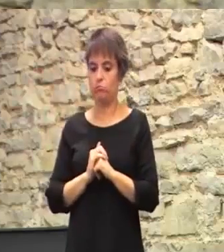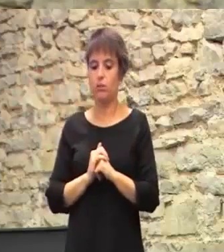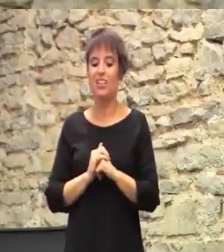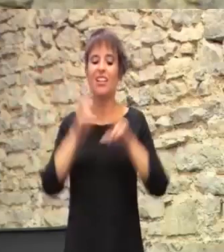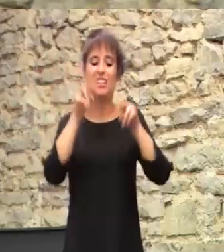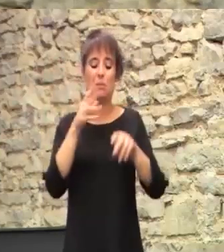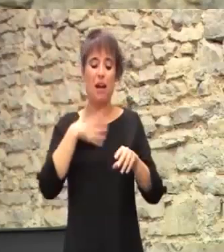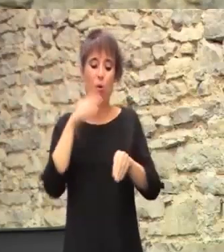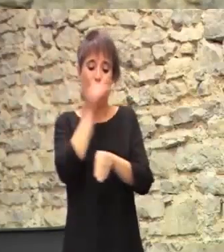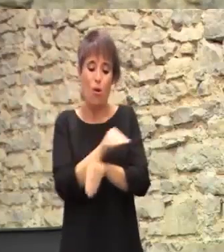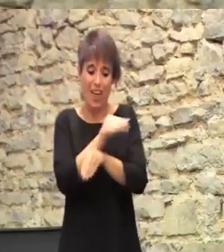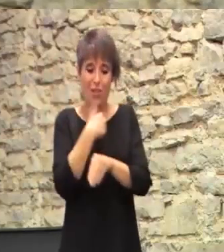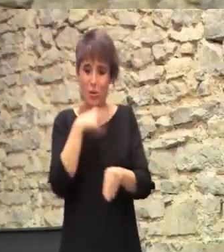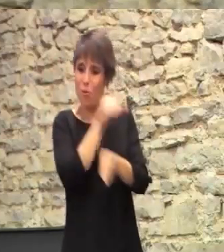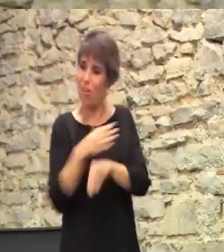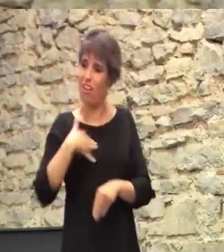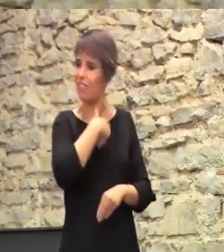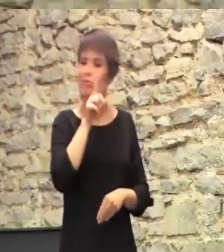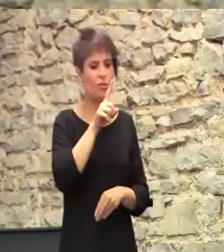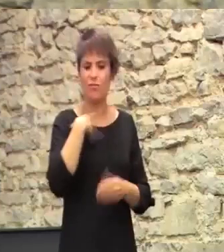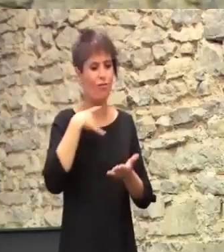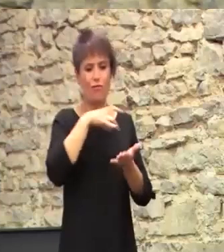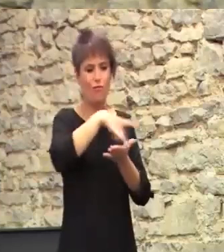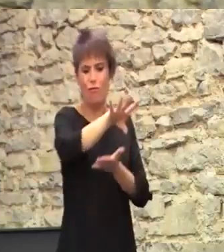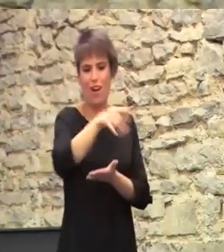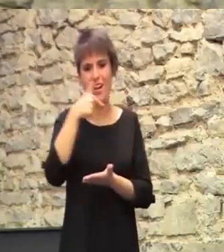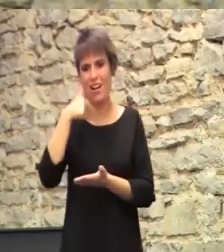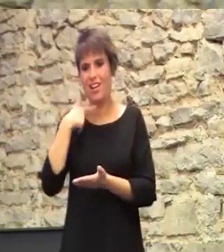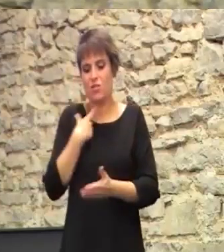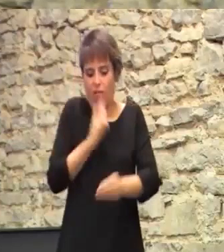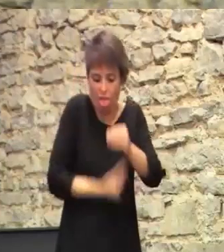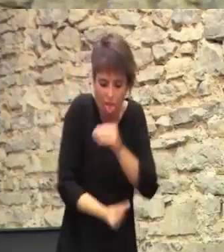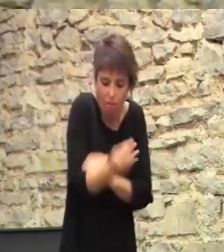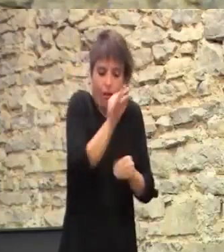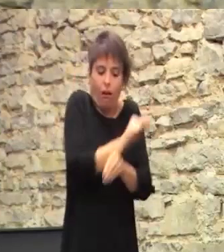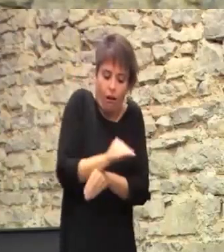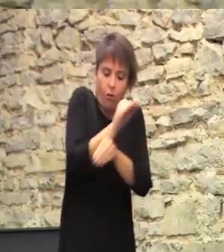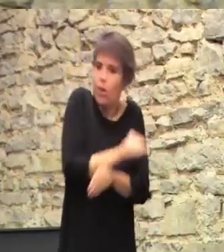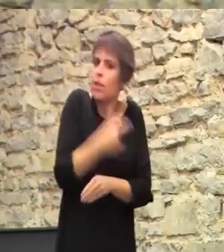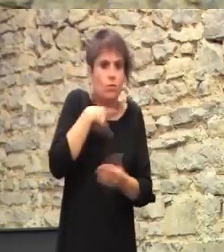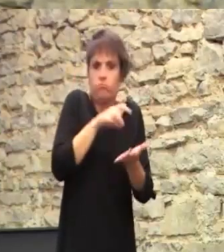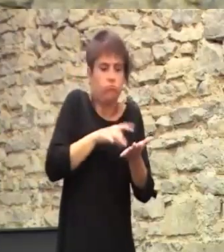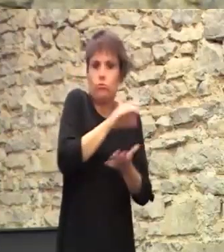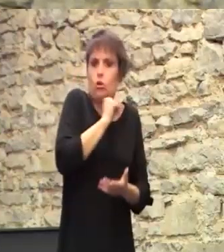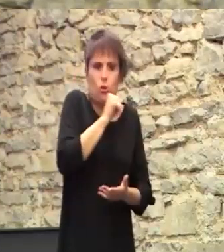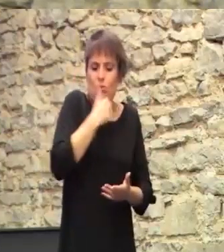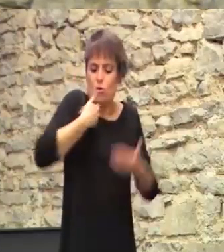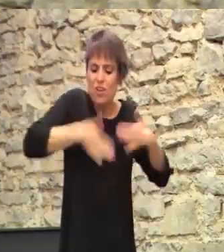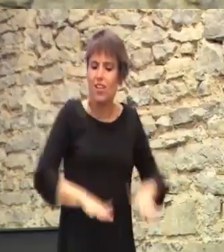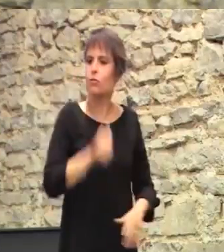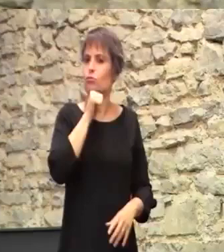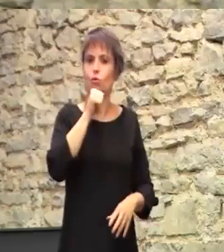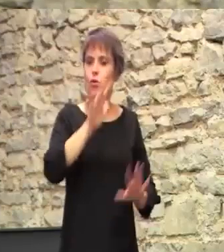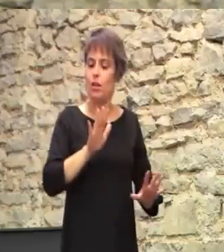los cuidados de mi vida fuera los cuidado de mi vida los llaman a la crianza que es donde pueden se puede decidir no tengo hijos o hijas